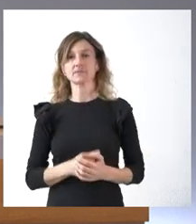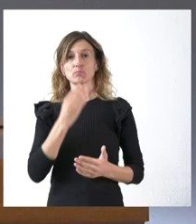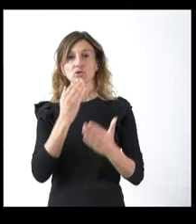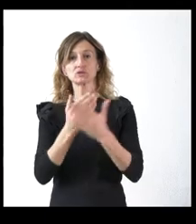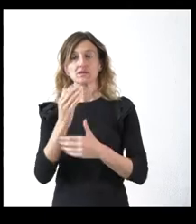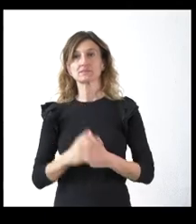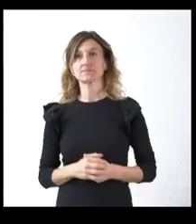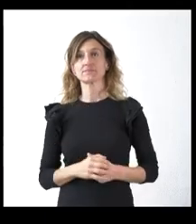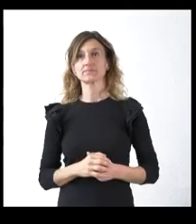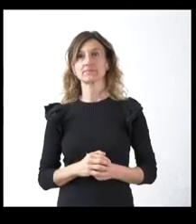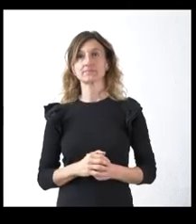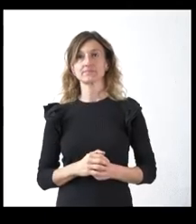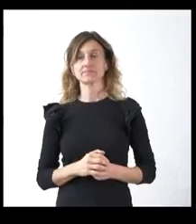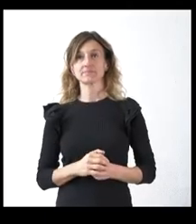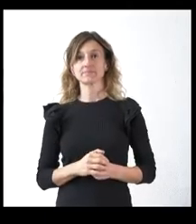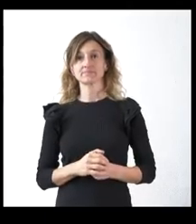días